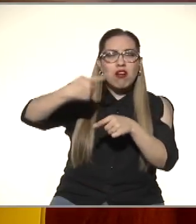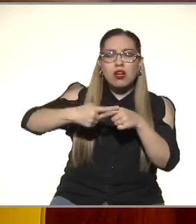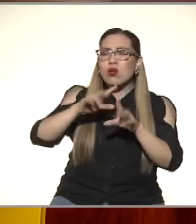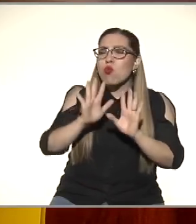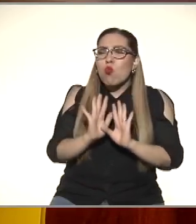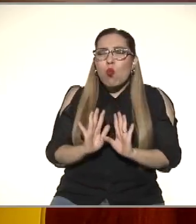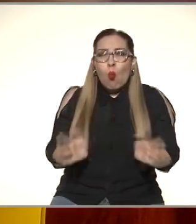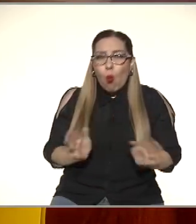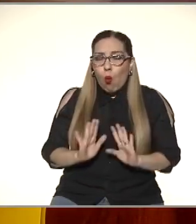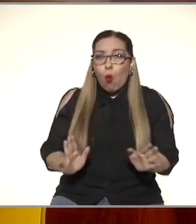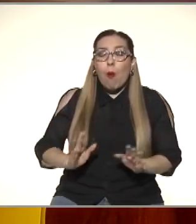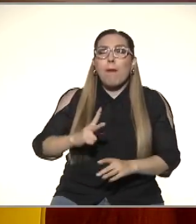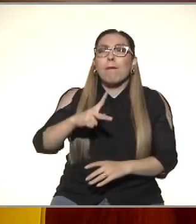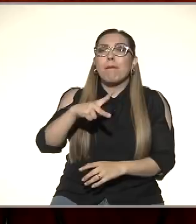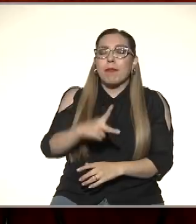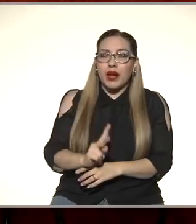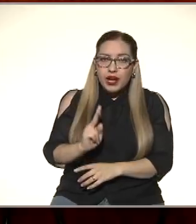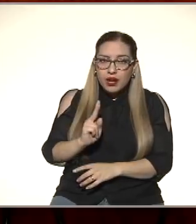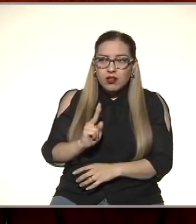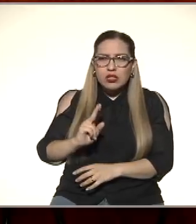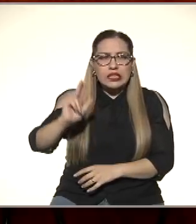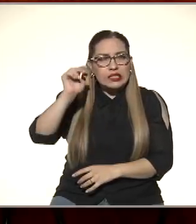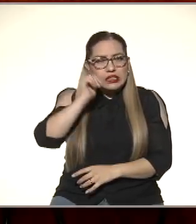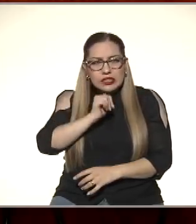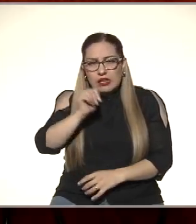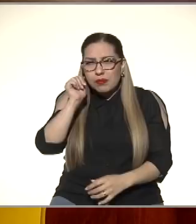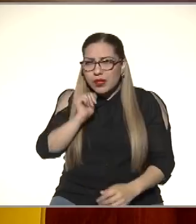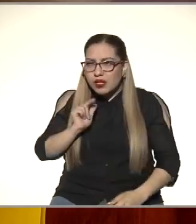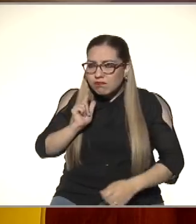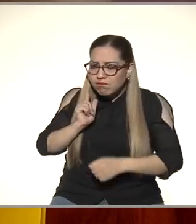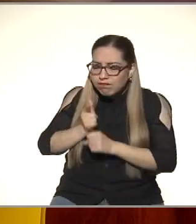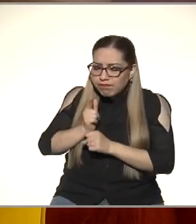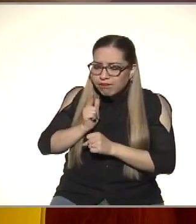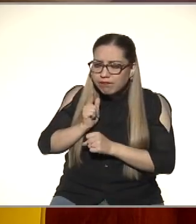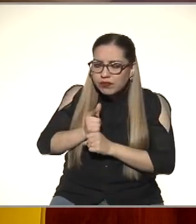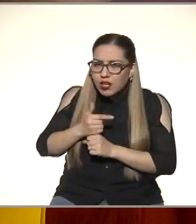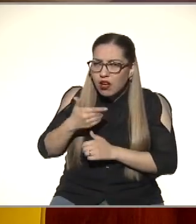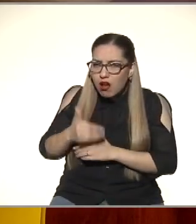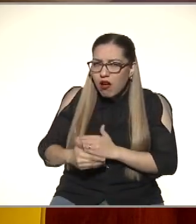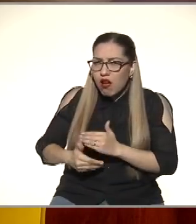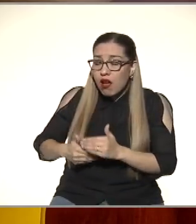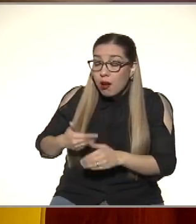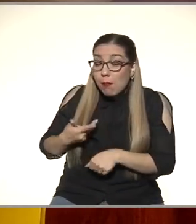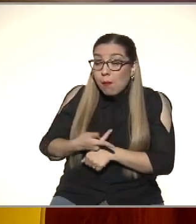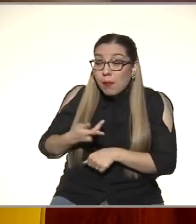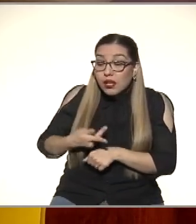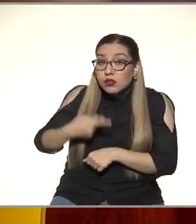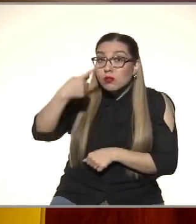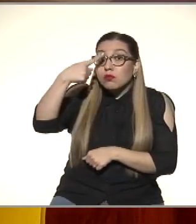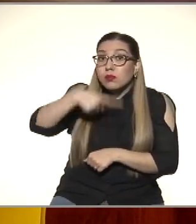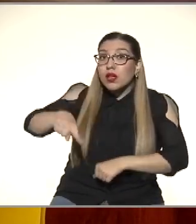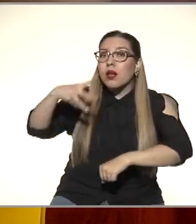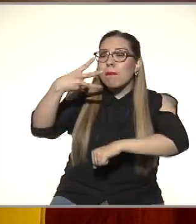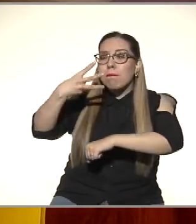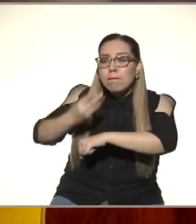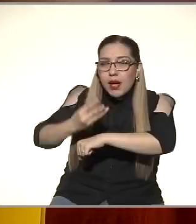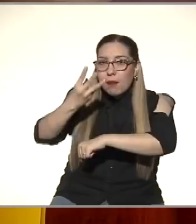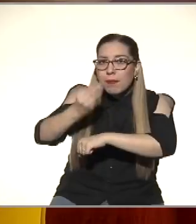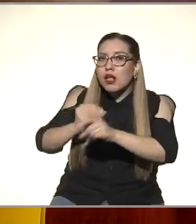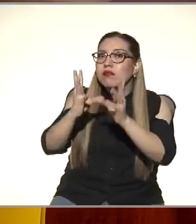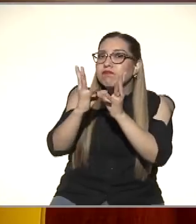siempre hay como ciertas pistas y es importante ver qué fue lo que sucedió para resarcir un poco el daño,